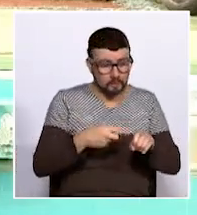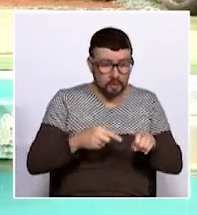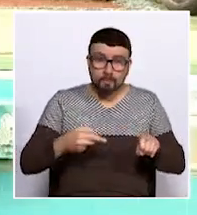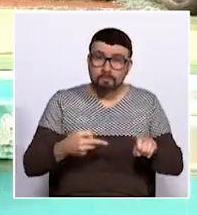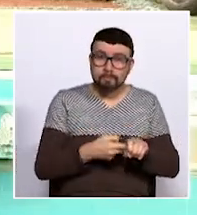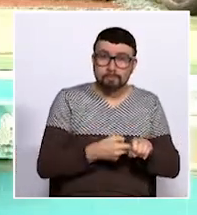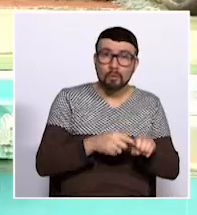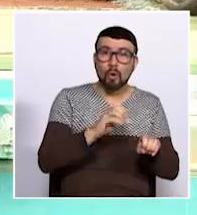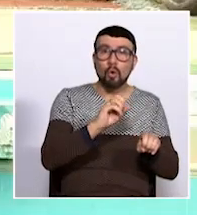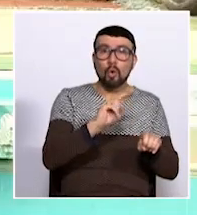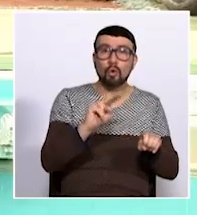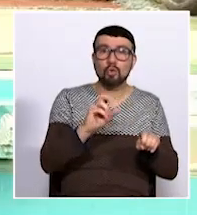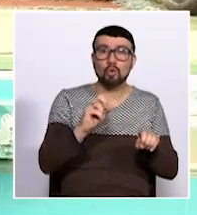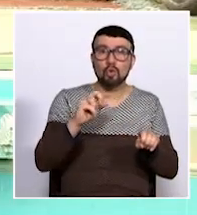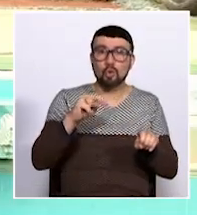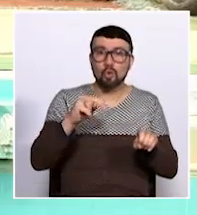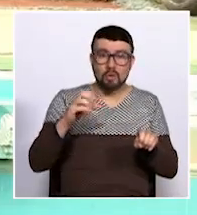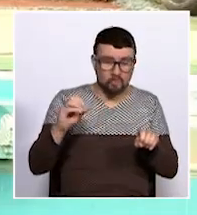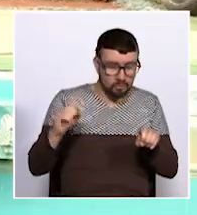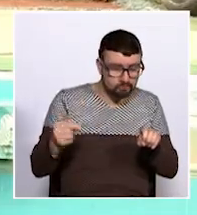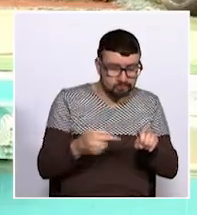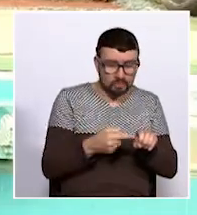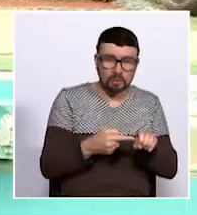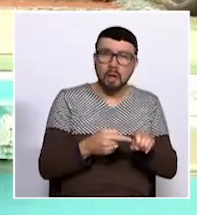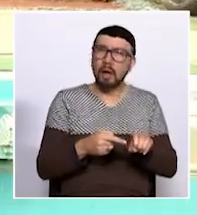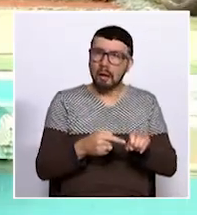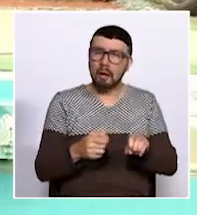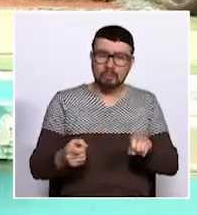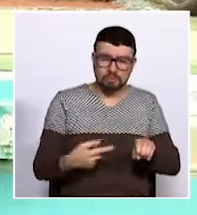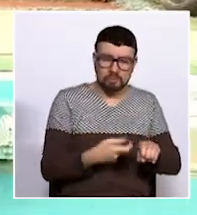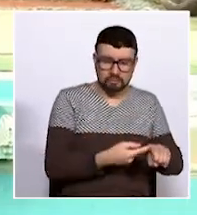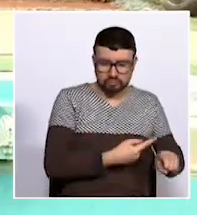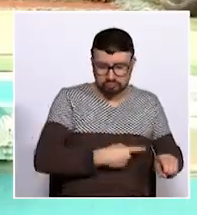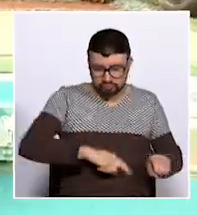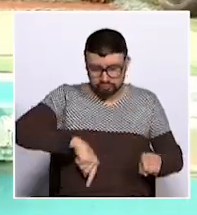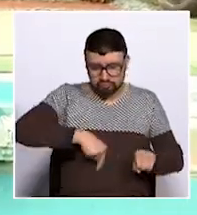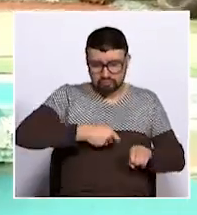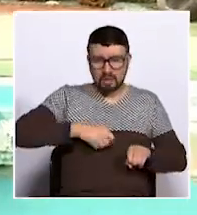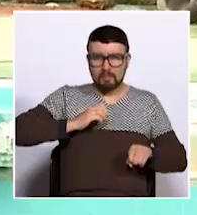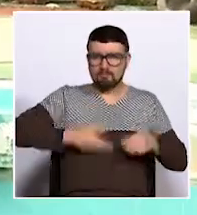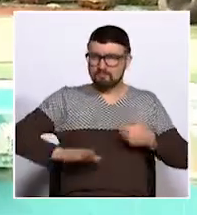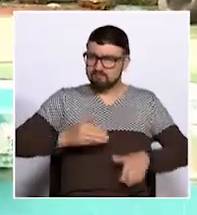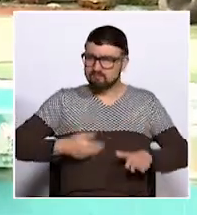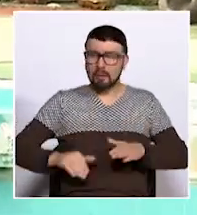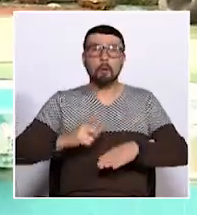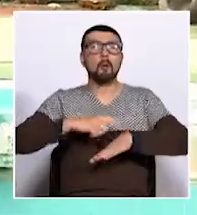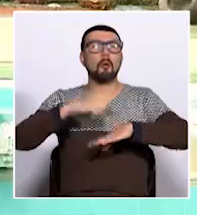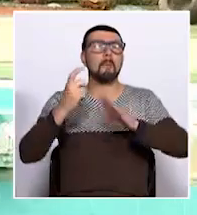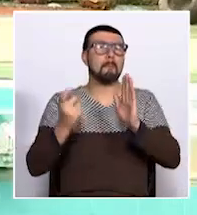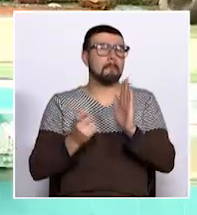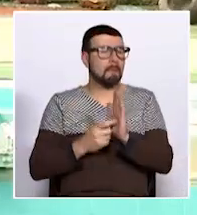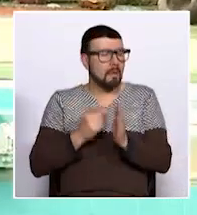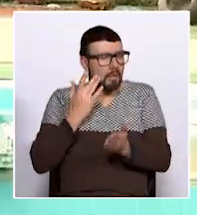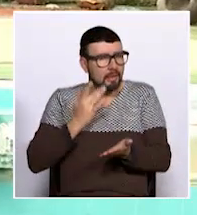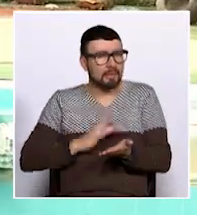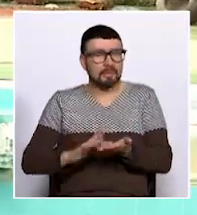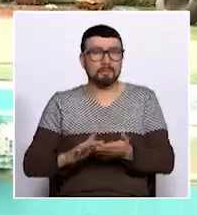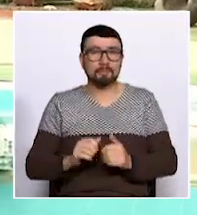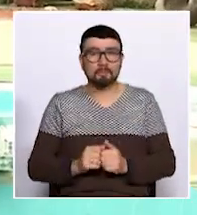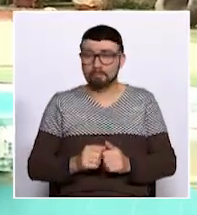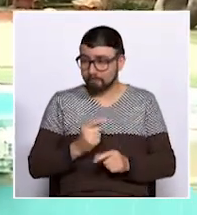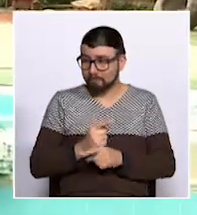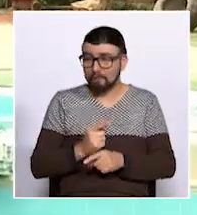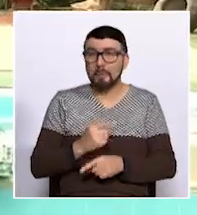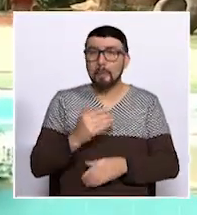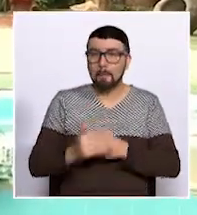claro, abrimos los poros para sacar, pero es que el ozono entra y barre con lo demás, con lo que hay. Y así comenzamos a hacer un proceso